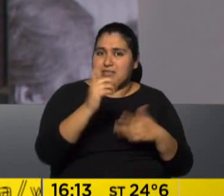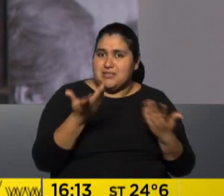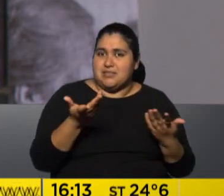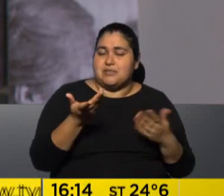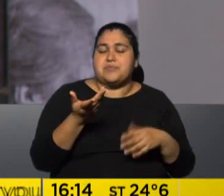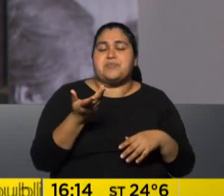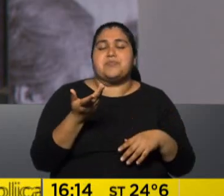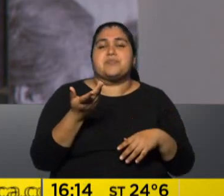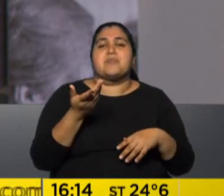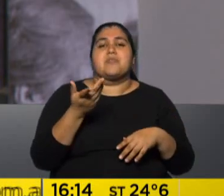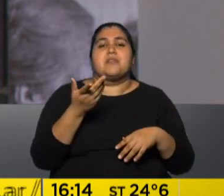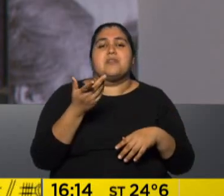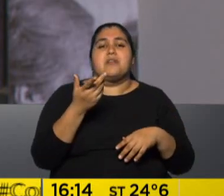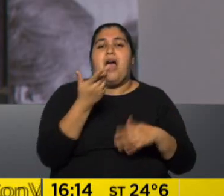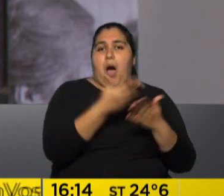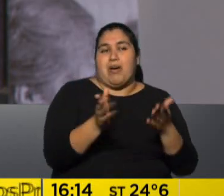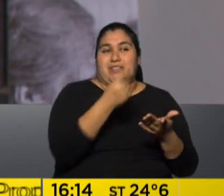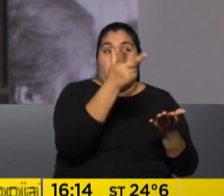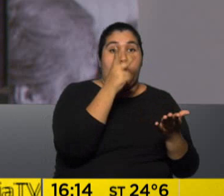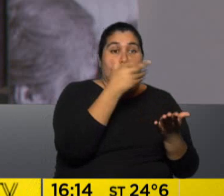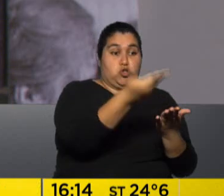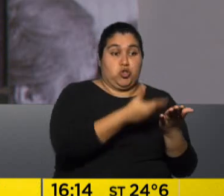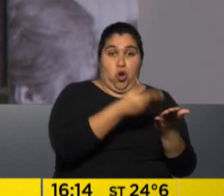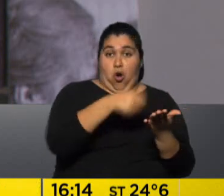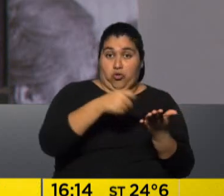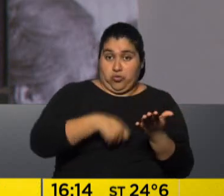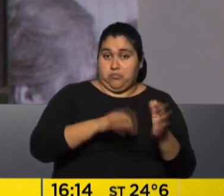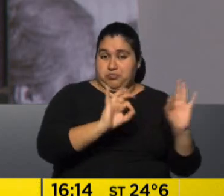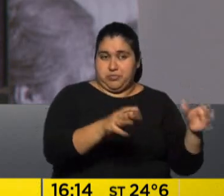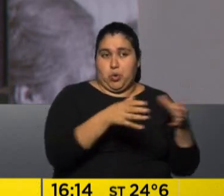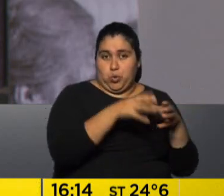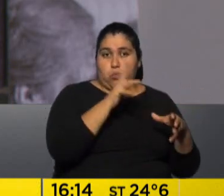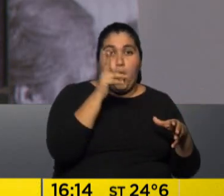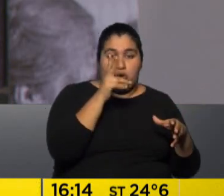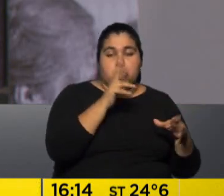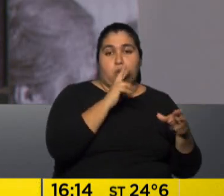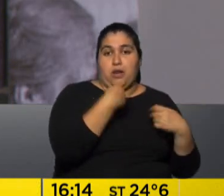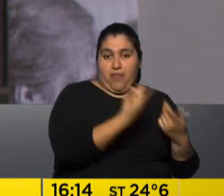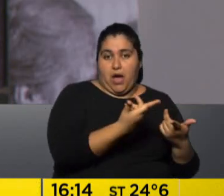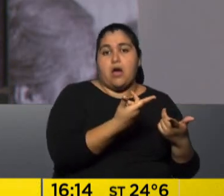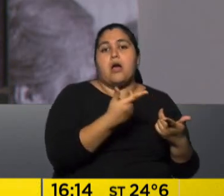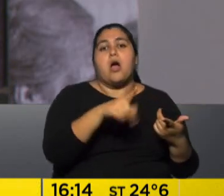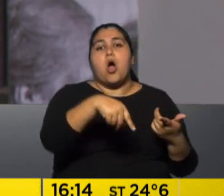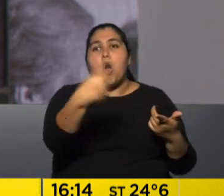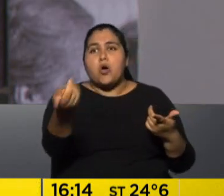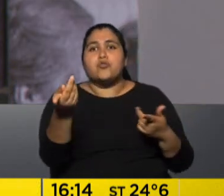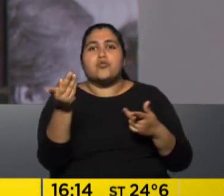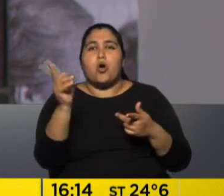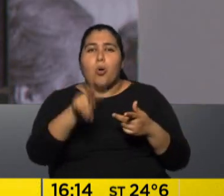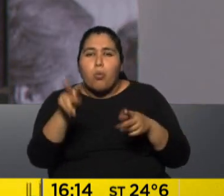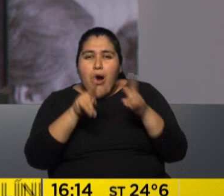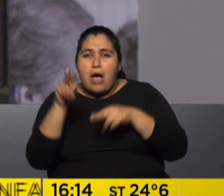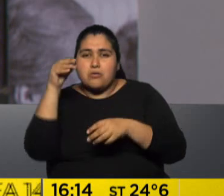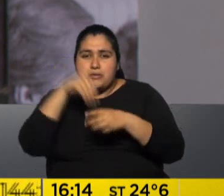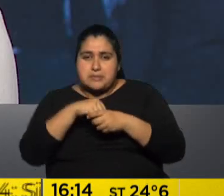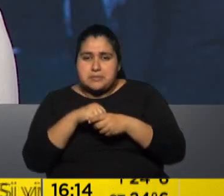además de las asignaciones de estos 8 contratos, también ponen de alguna manera su voluntad para llevar a cabo más contratos dentro del equipo. Porque